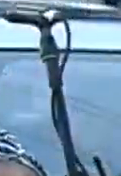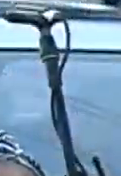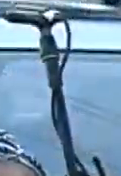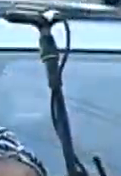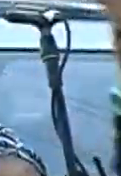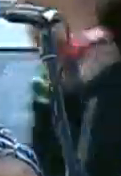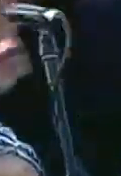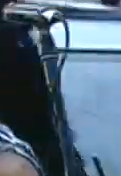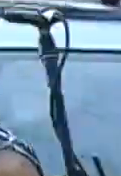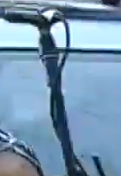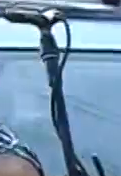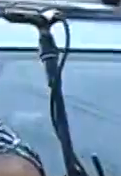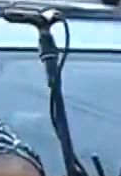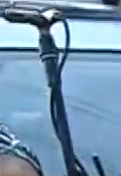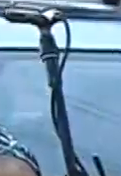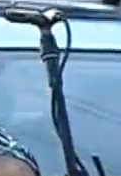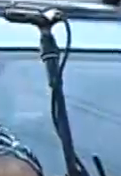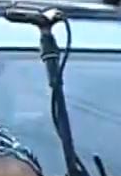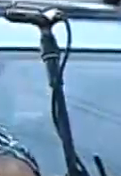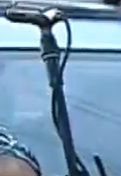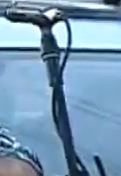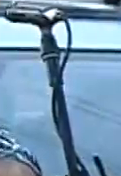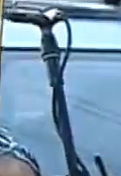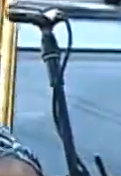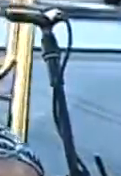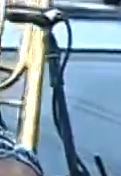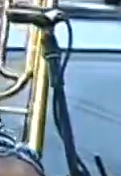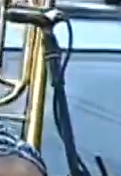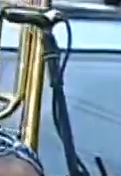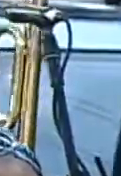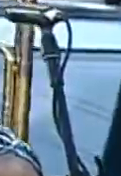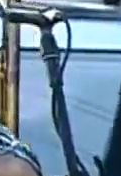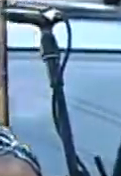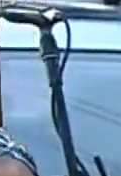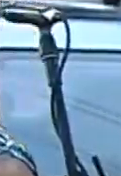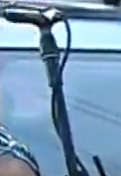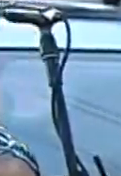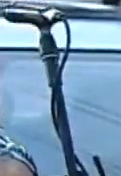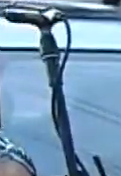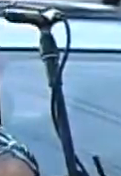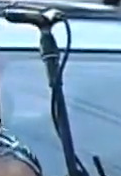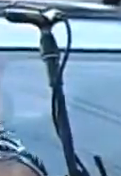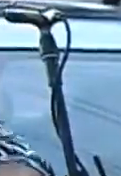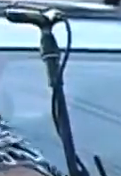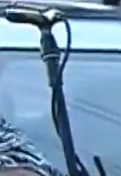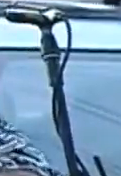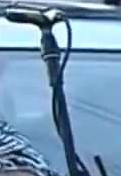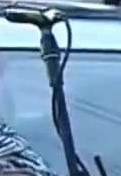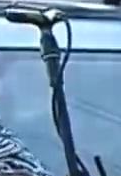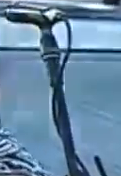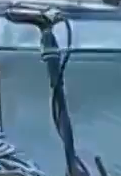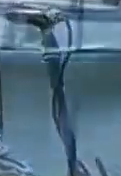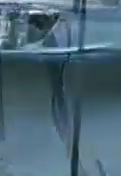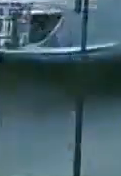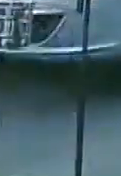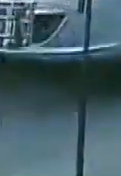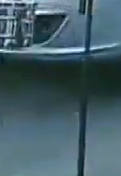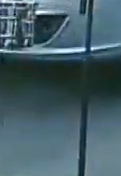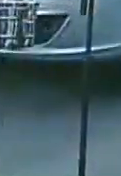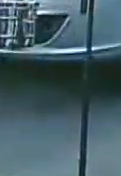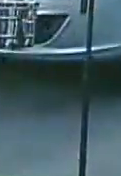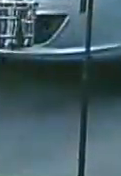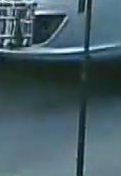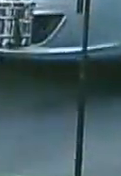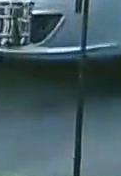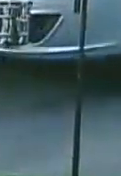machero. Dale mambo, mira, qué bueno, mamá. Sí, señores, dicen que soy